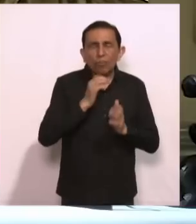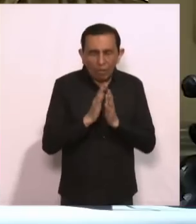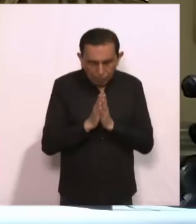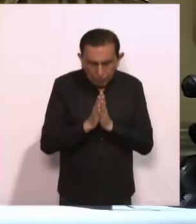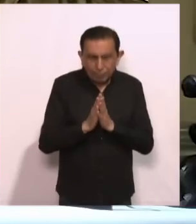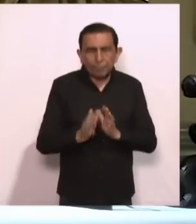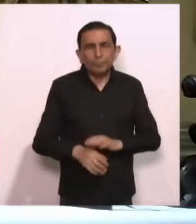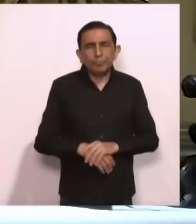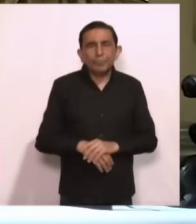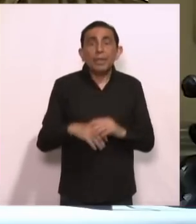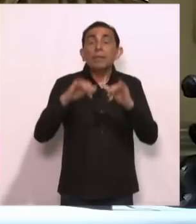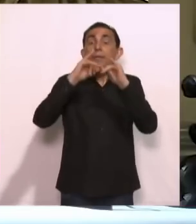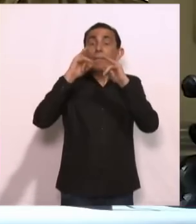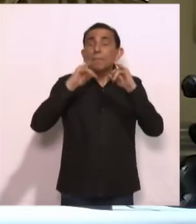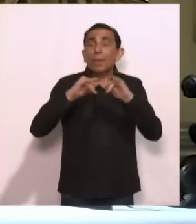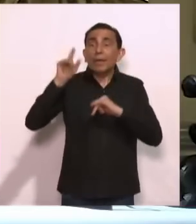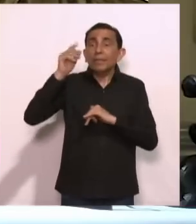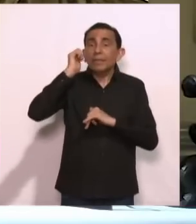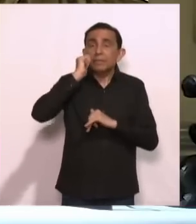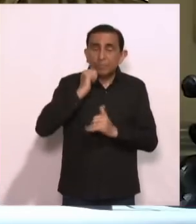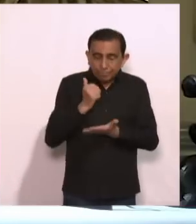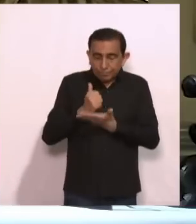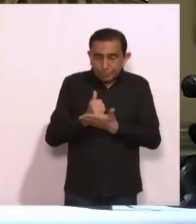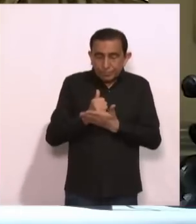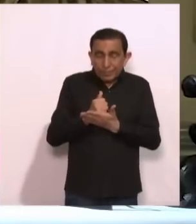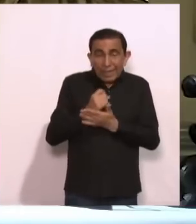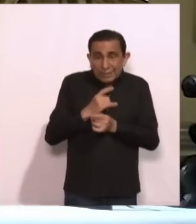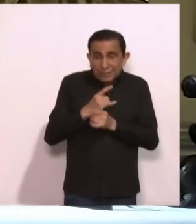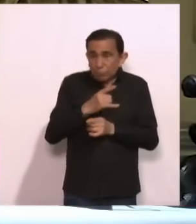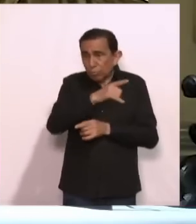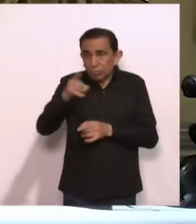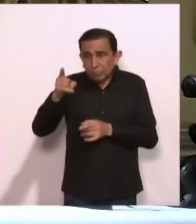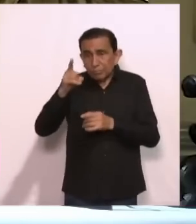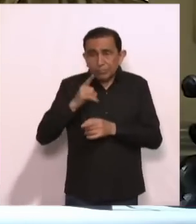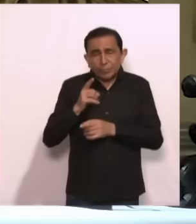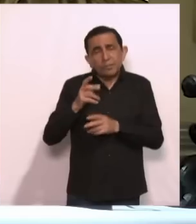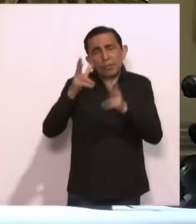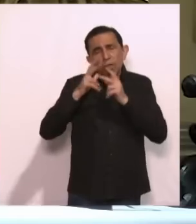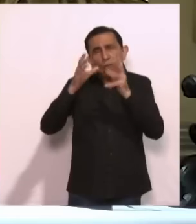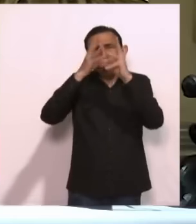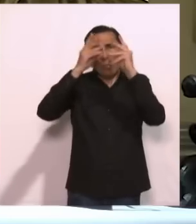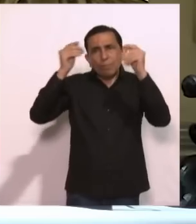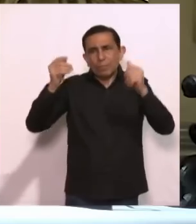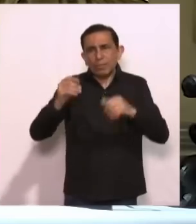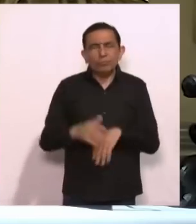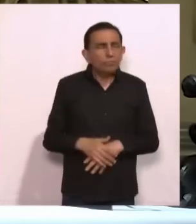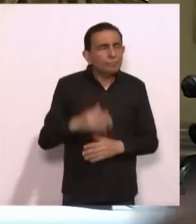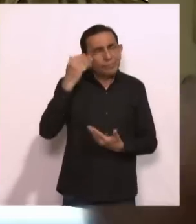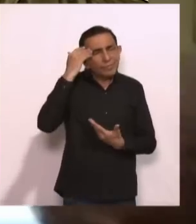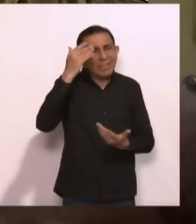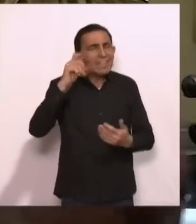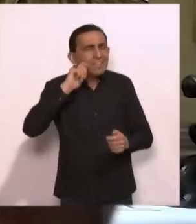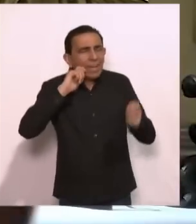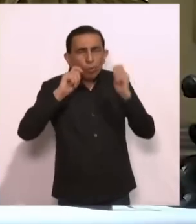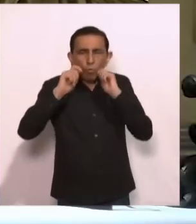Amén. La paz del Señor esté siempre con ustedes. Nos damos fraternalmente